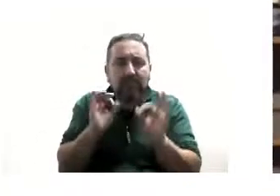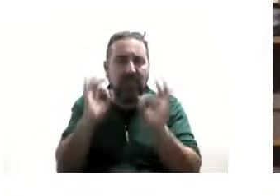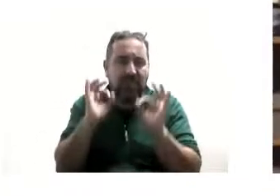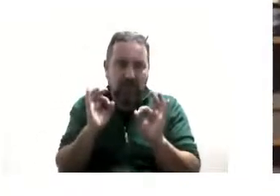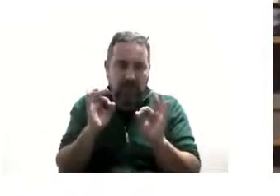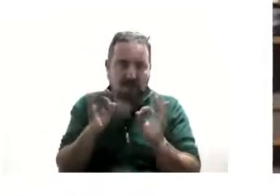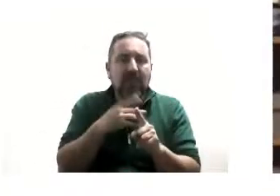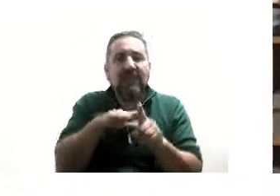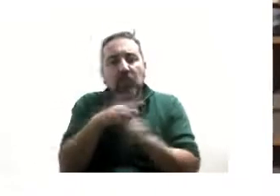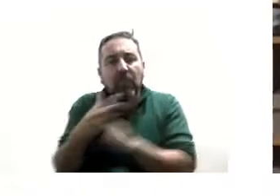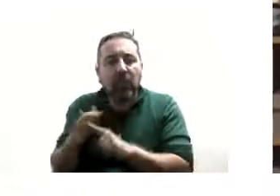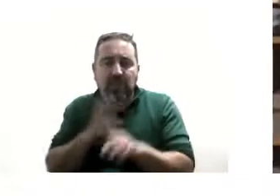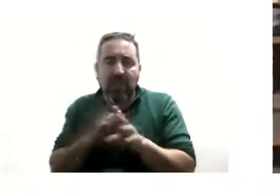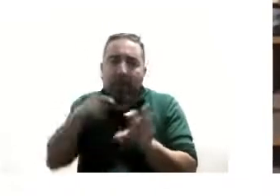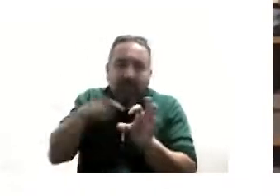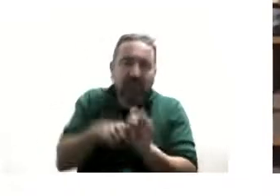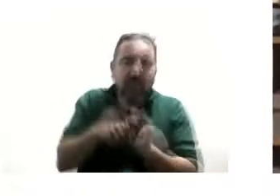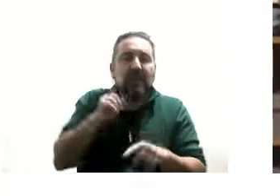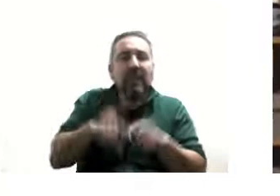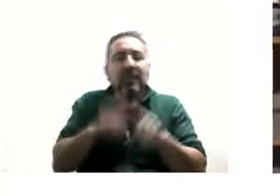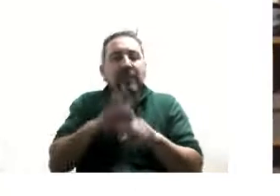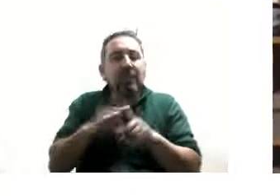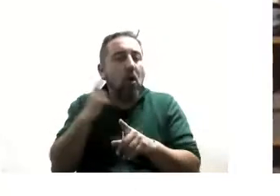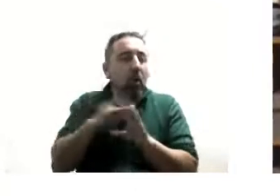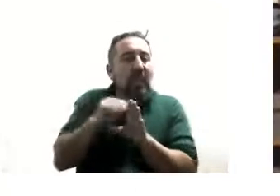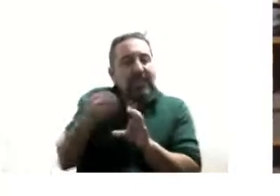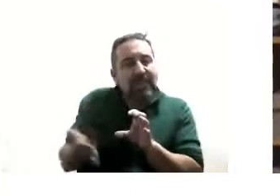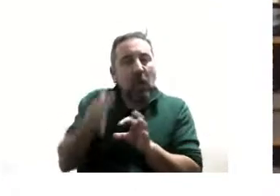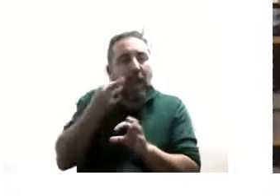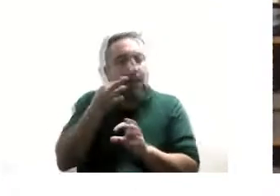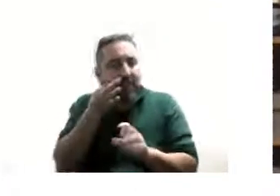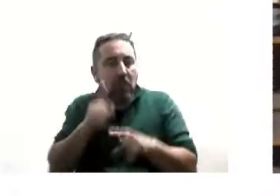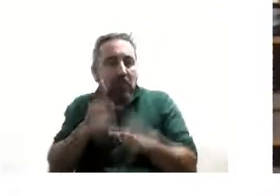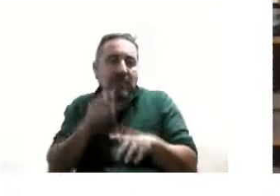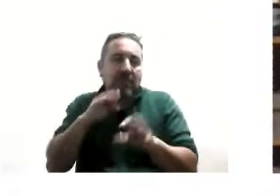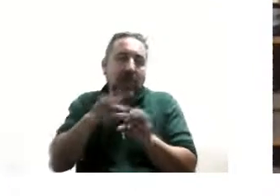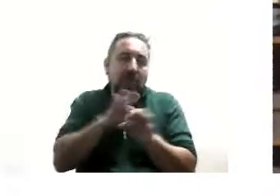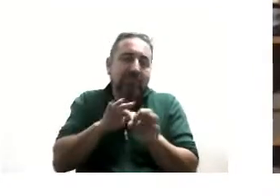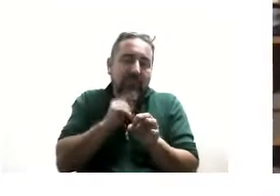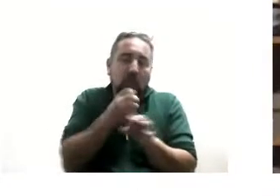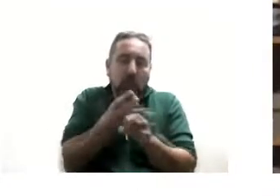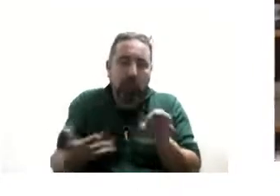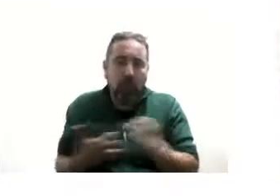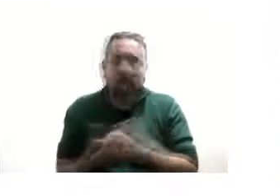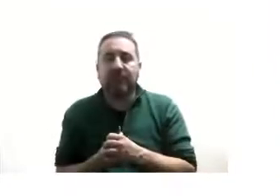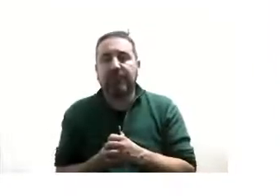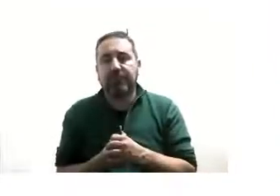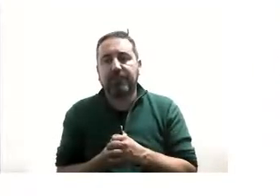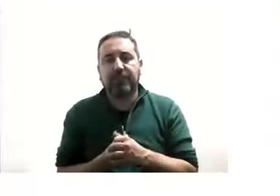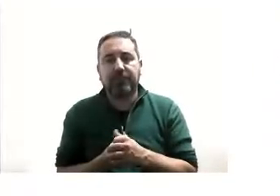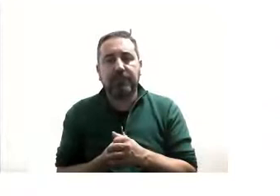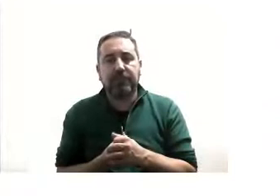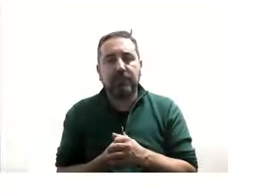casos de perforación. O sea, depende mucho si el problema es del oído externo, de la piel, o es una perforación que supura. Muy bien.